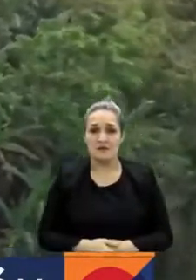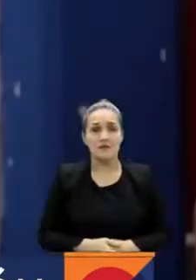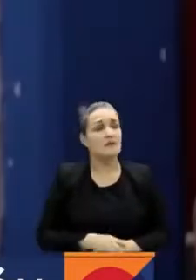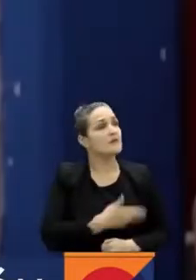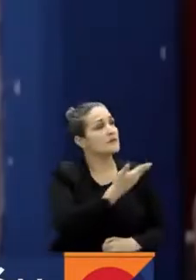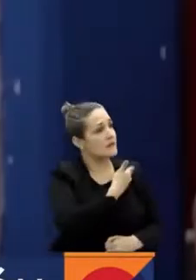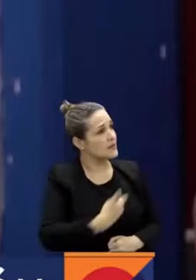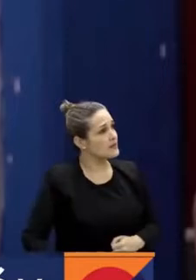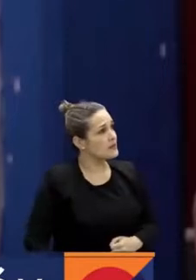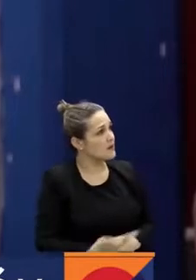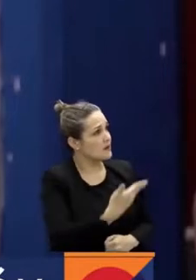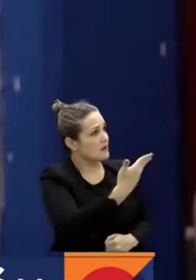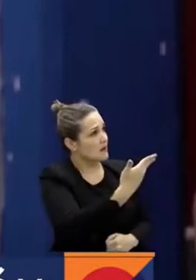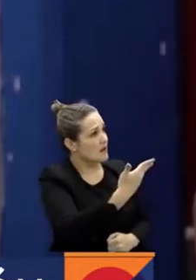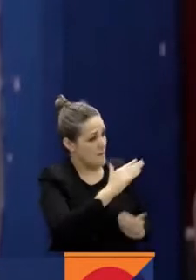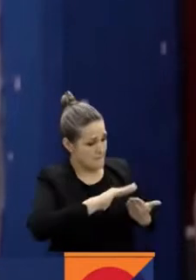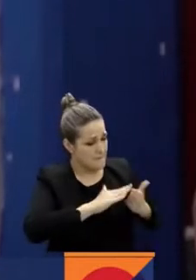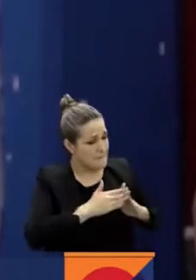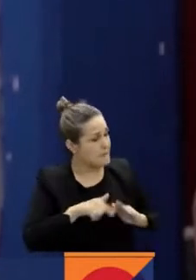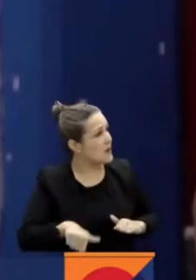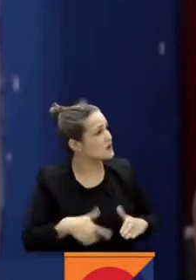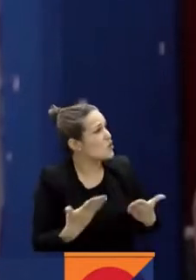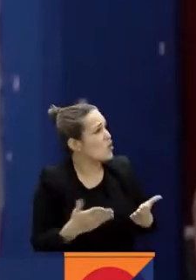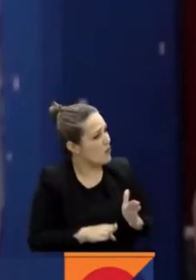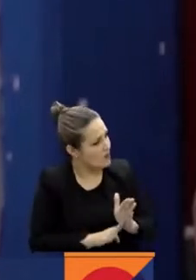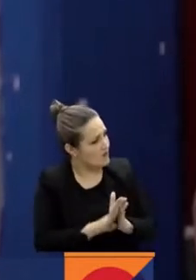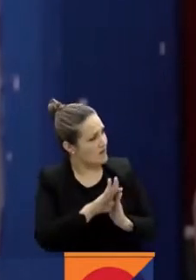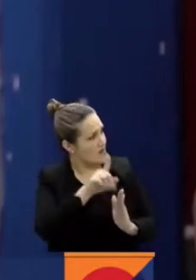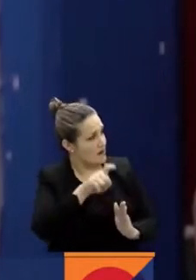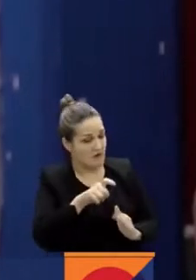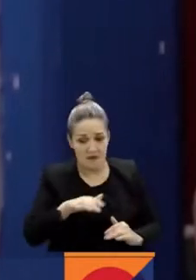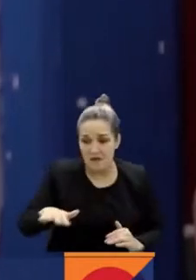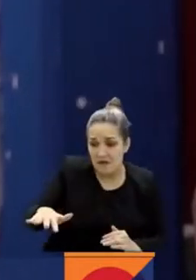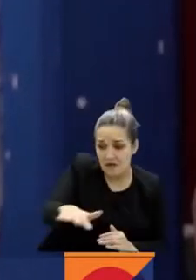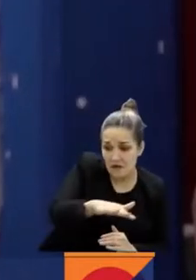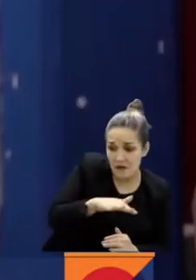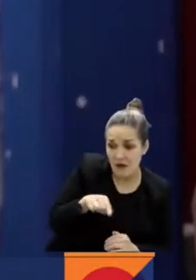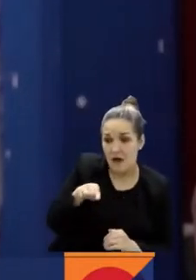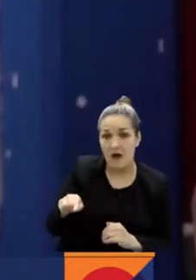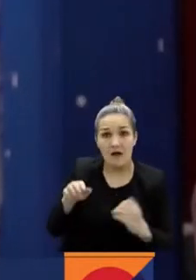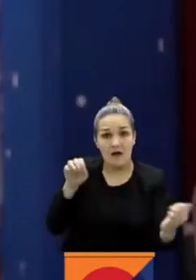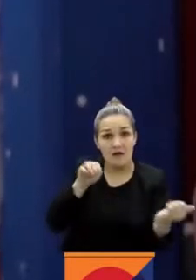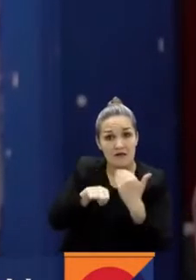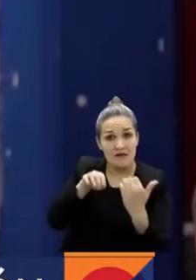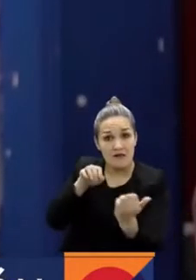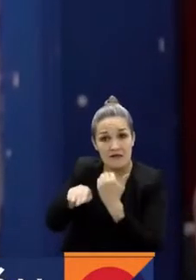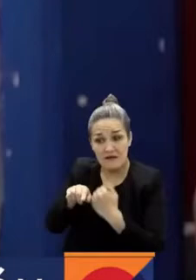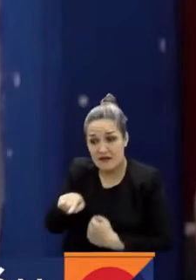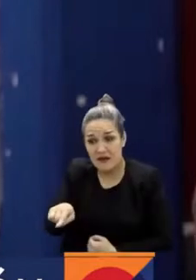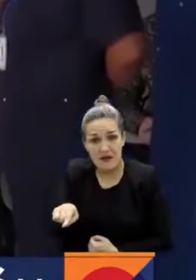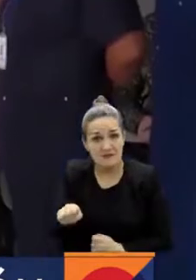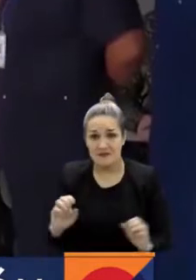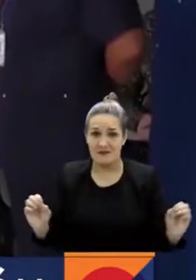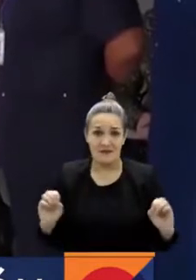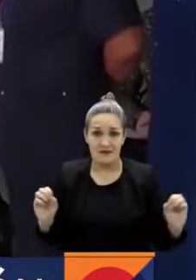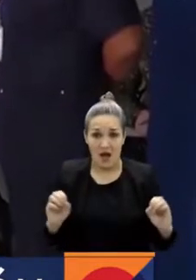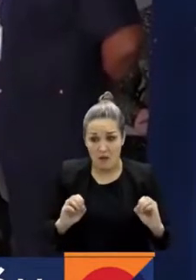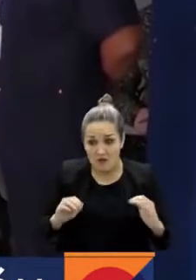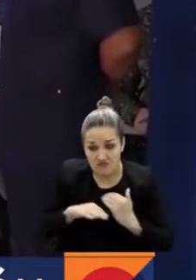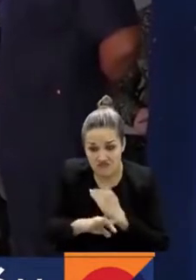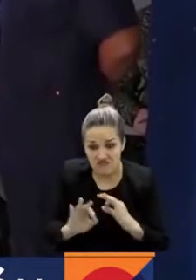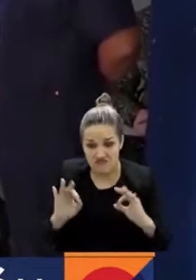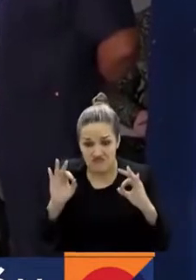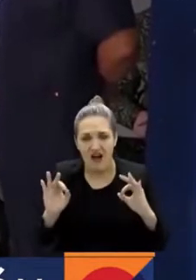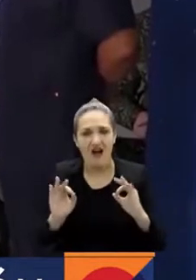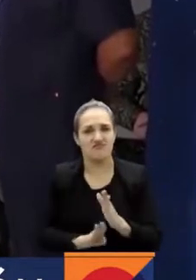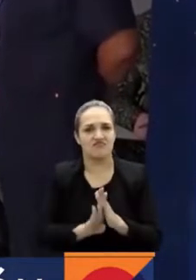presidente, con el desarrollo. Una zona, como le digo, que si tiene vías, créame, señor presidente, que esta zona se desarrolla. Dicen que el